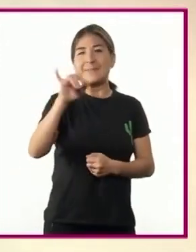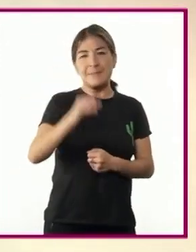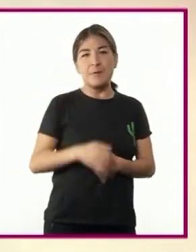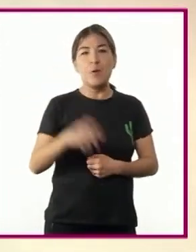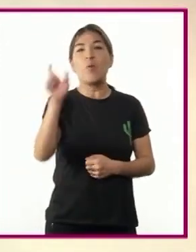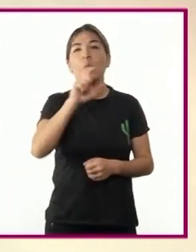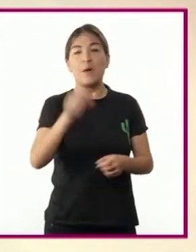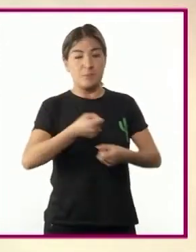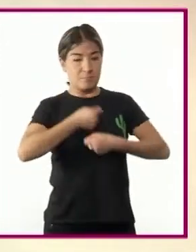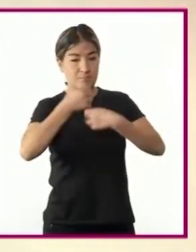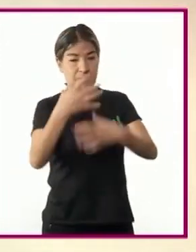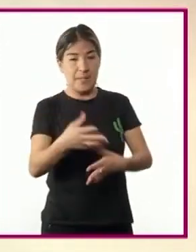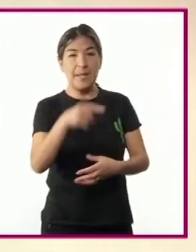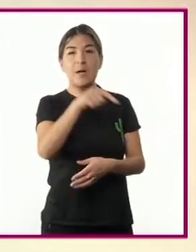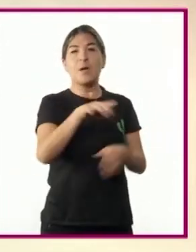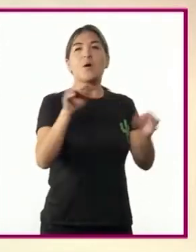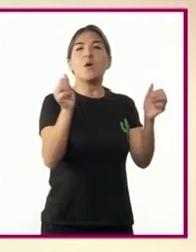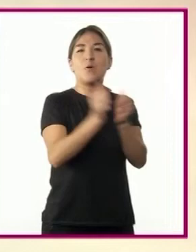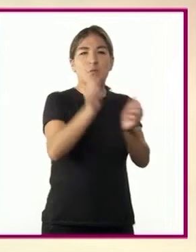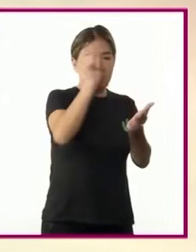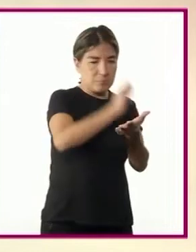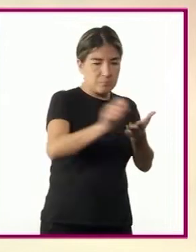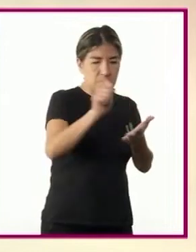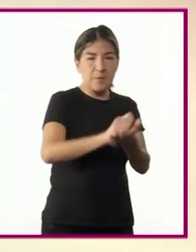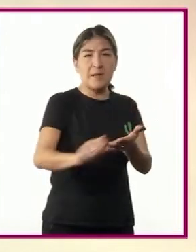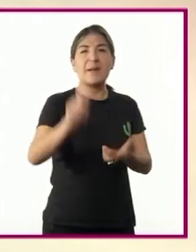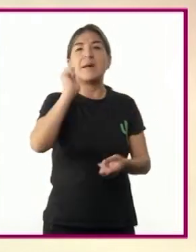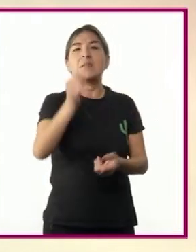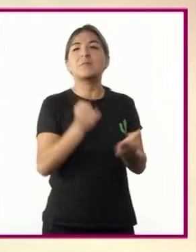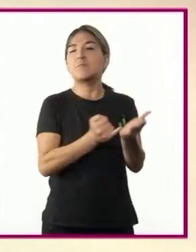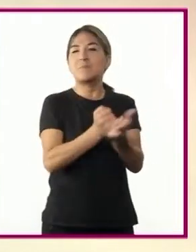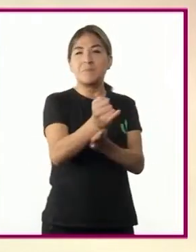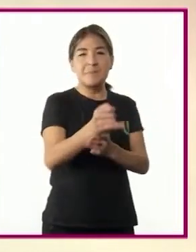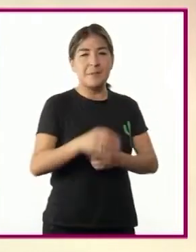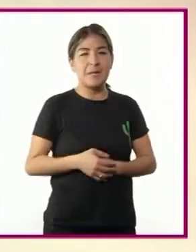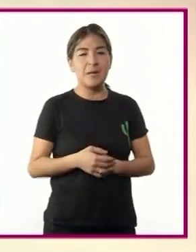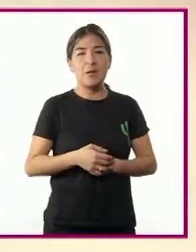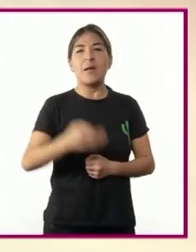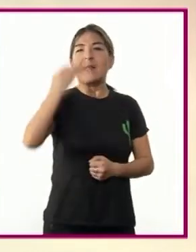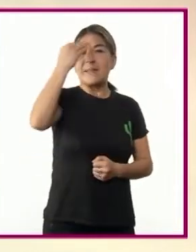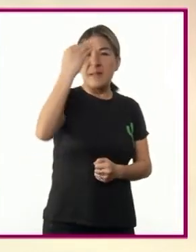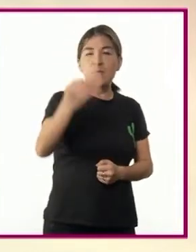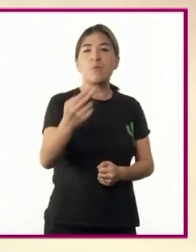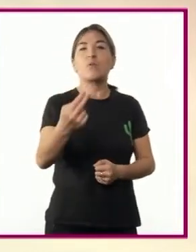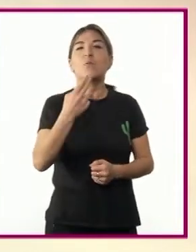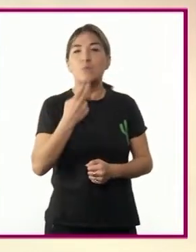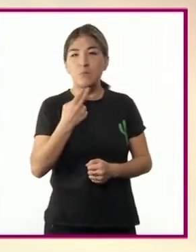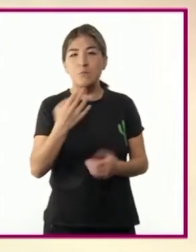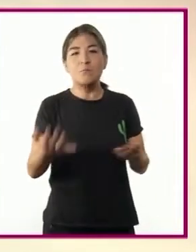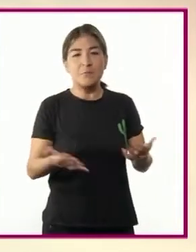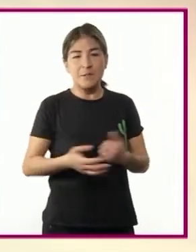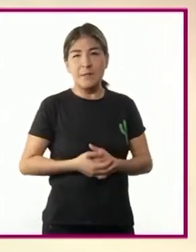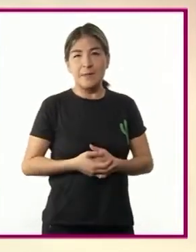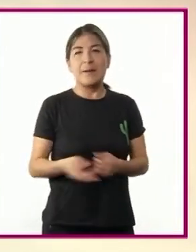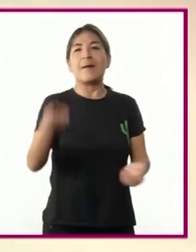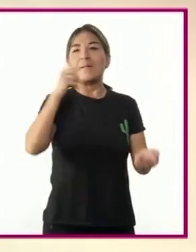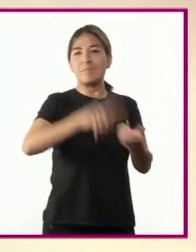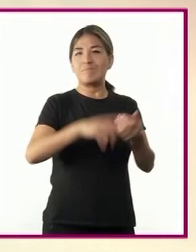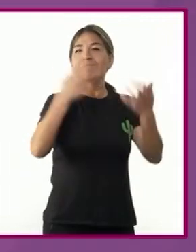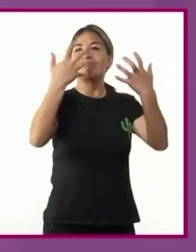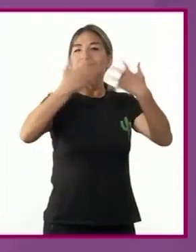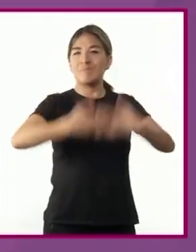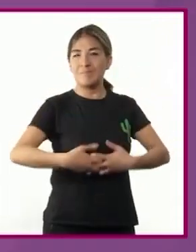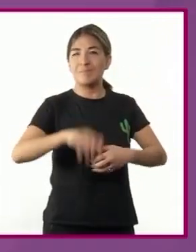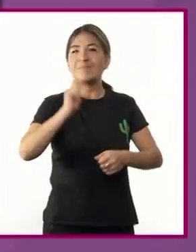cuando se expresa una oración compuesta, la decisión de qué tiempo utilizar está en la función